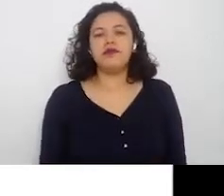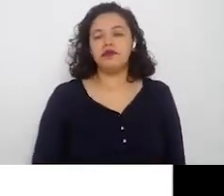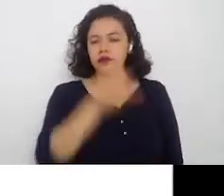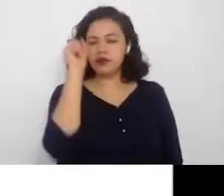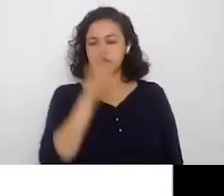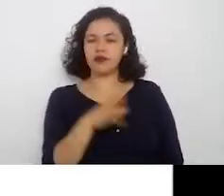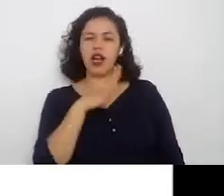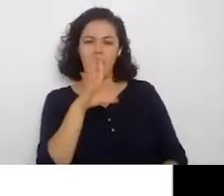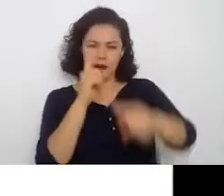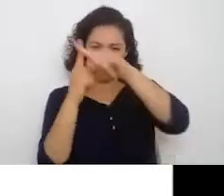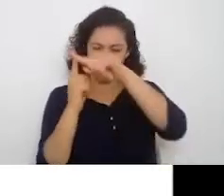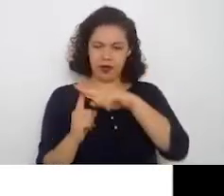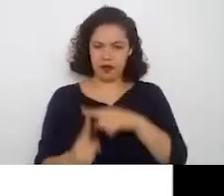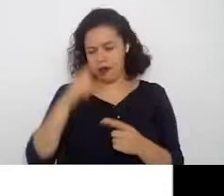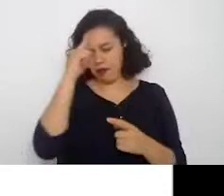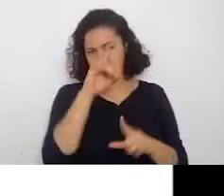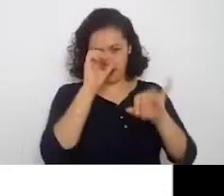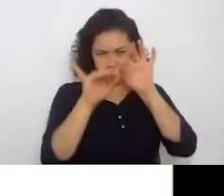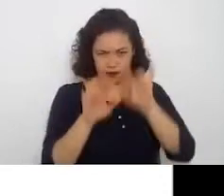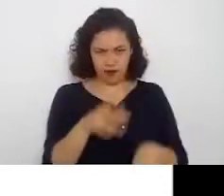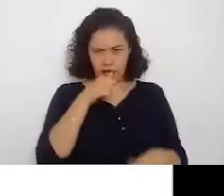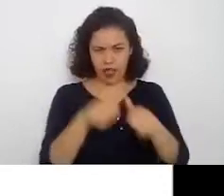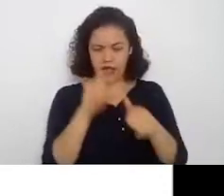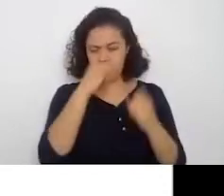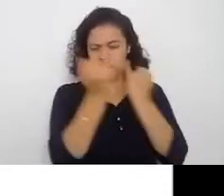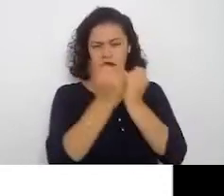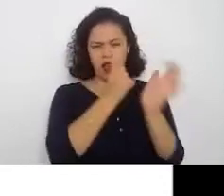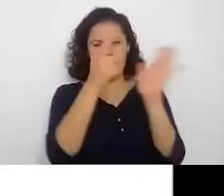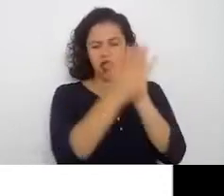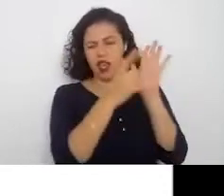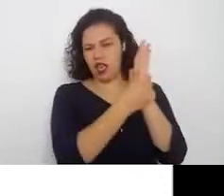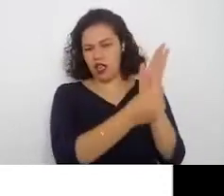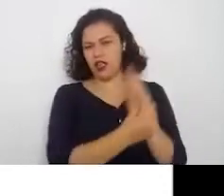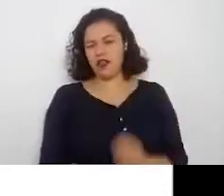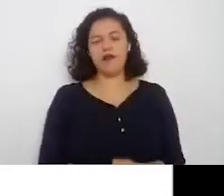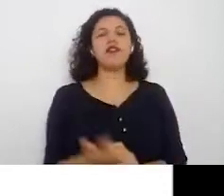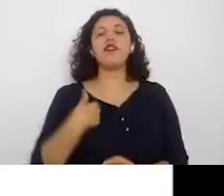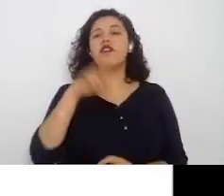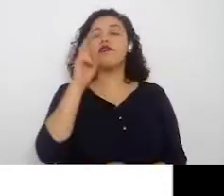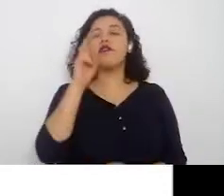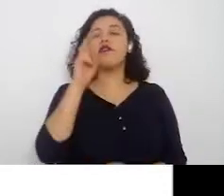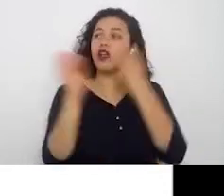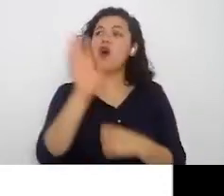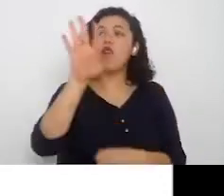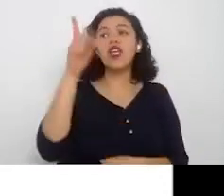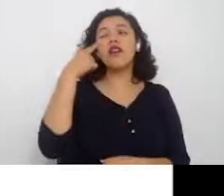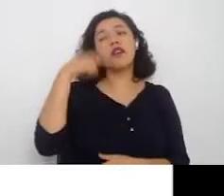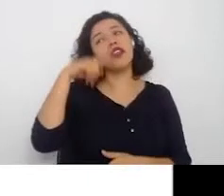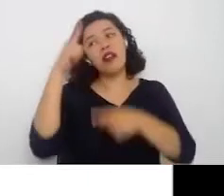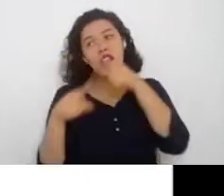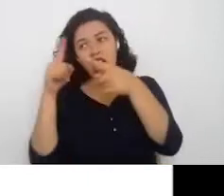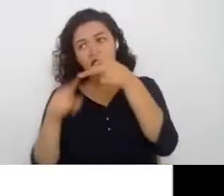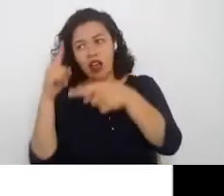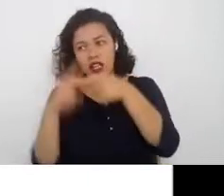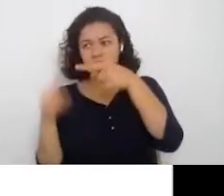aquí, la ley. Entonces, porque me ha tocado que muchísimas organizaciones me dicen, es que me quitaron esto y esto y esto, o